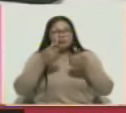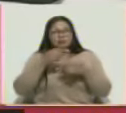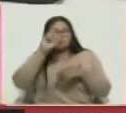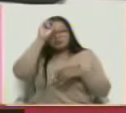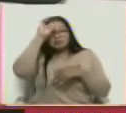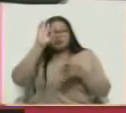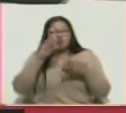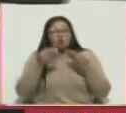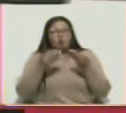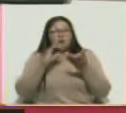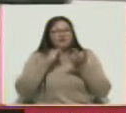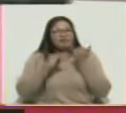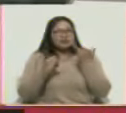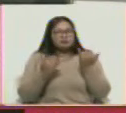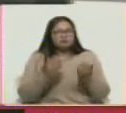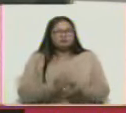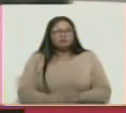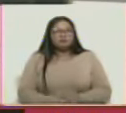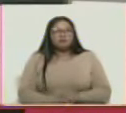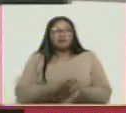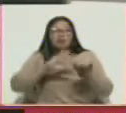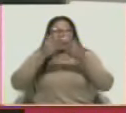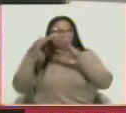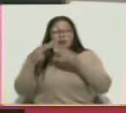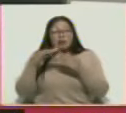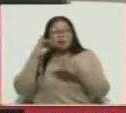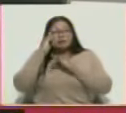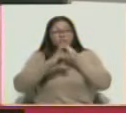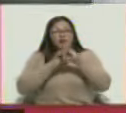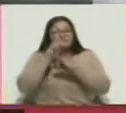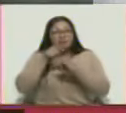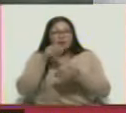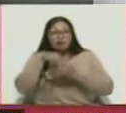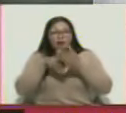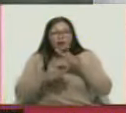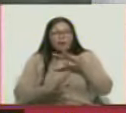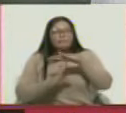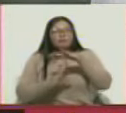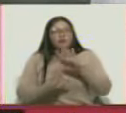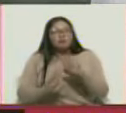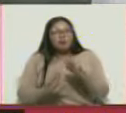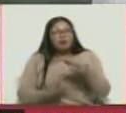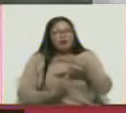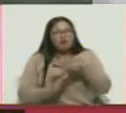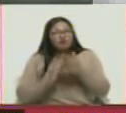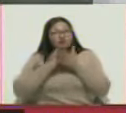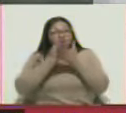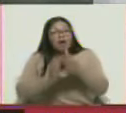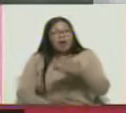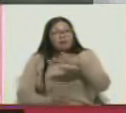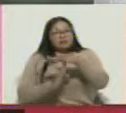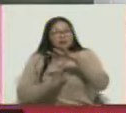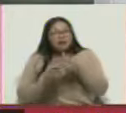termina. Exactamente, por eso la comunidad internacional tiene que intervenir para frenar el genocidio